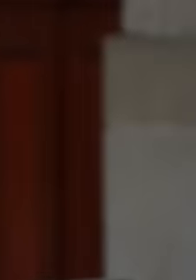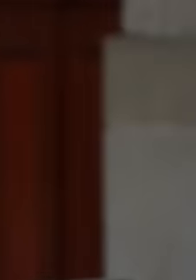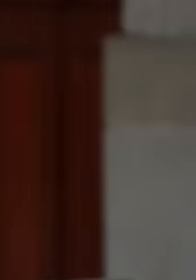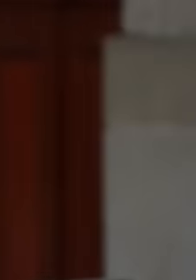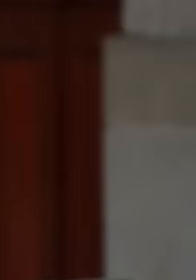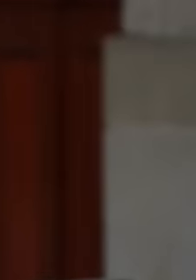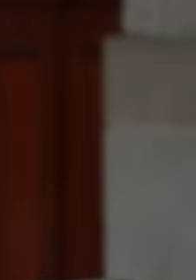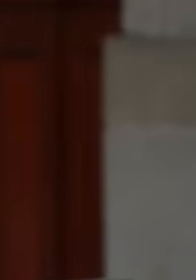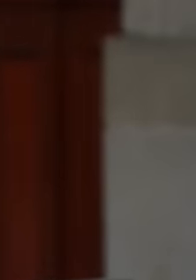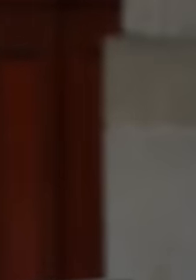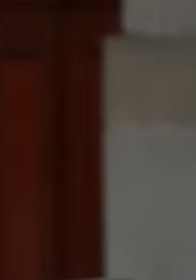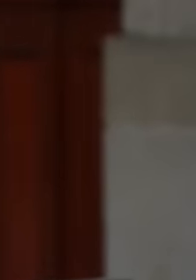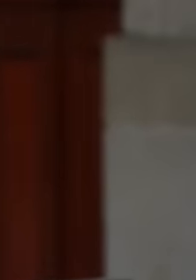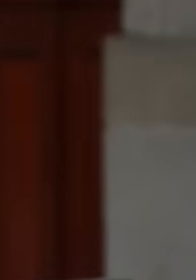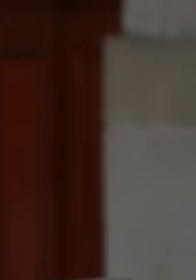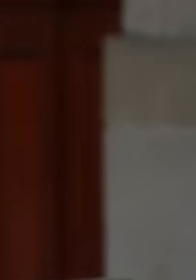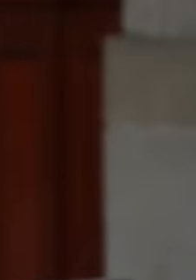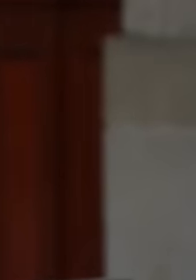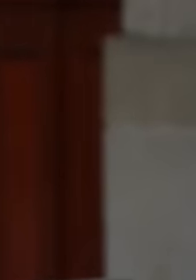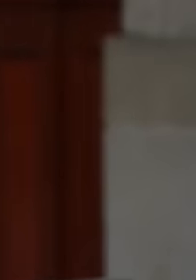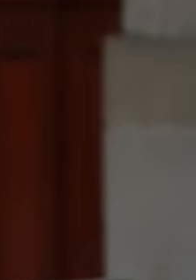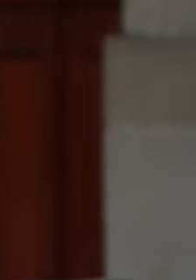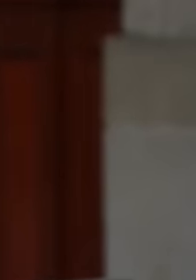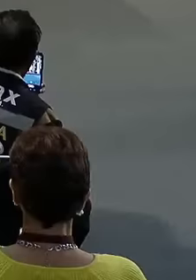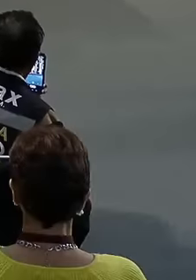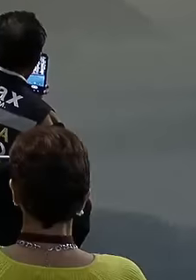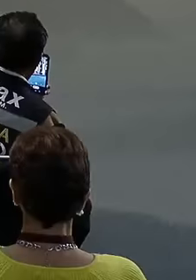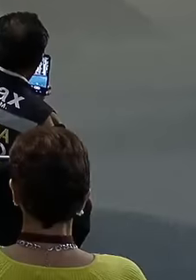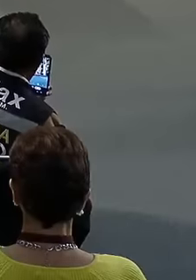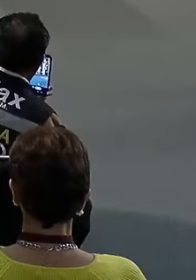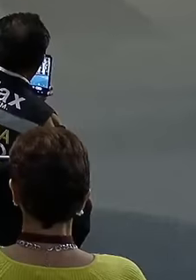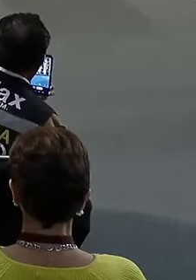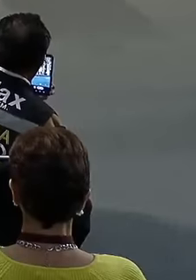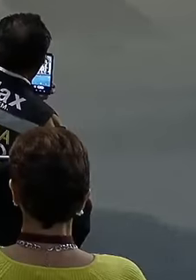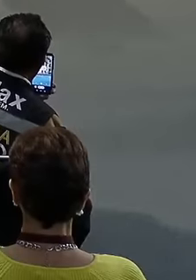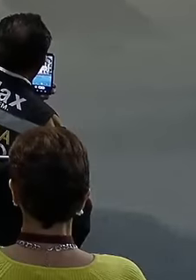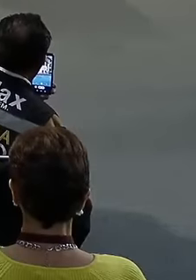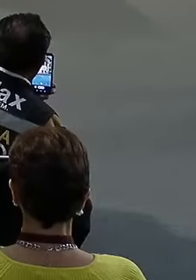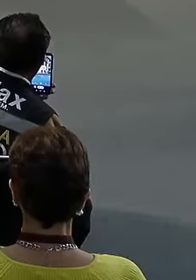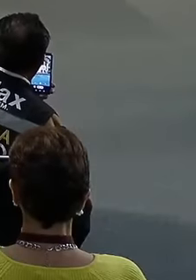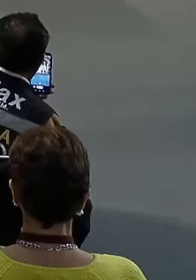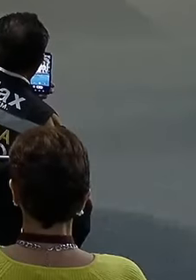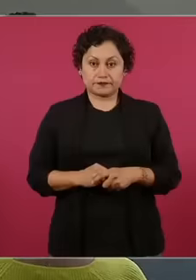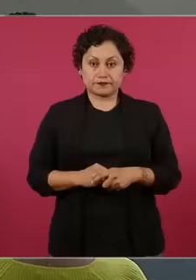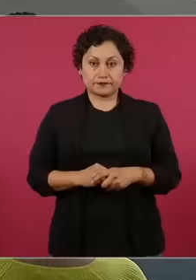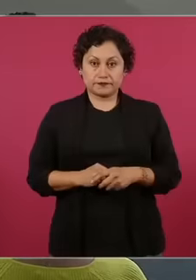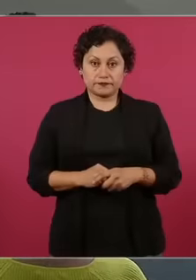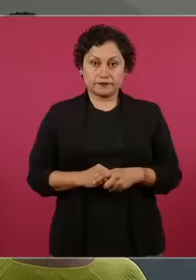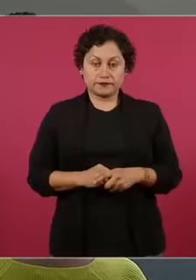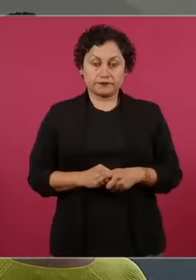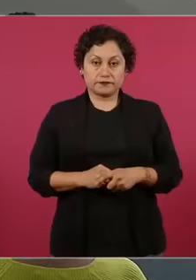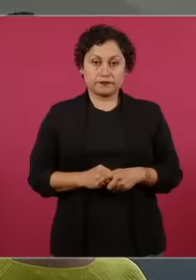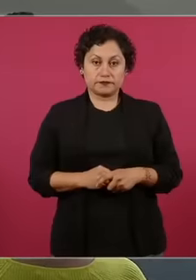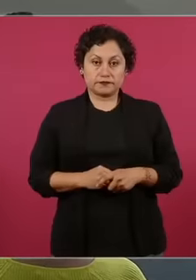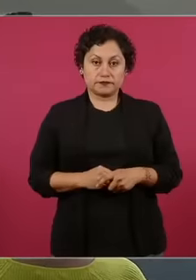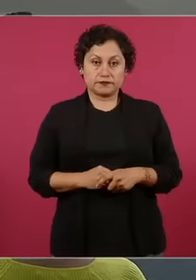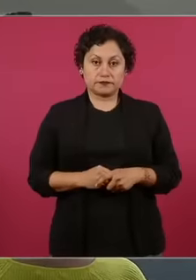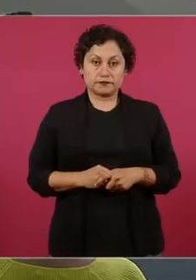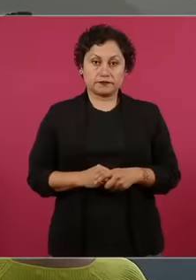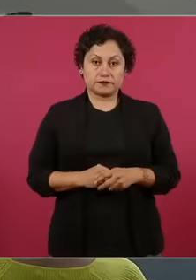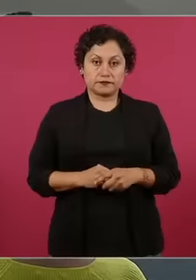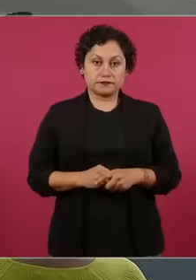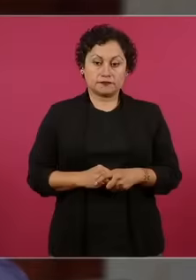porque si la hay, usted, la polarización, presidente, del pueblo de México o de la sociedad mexicana no empezó con